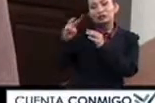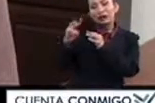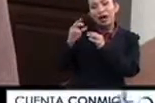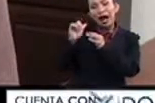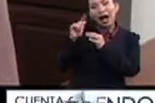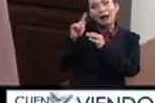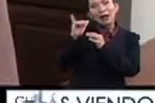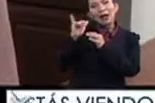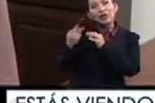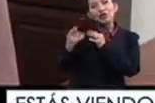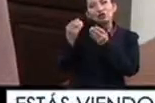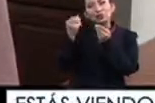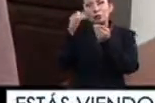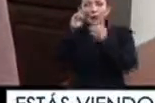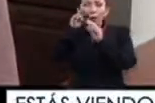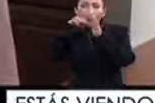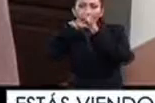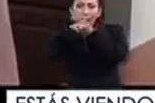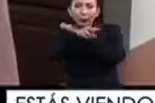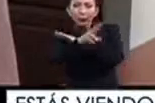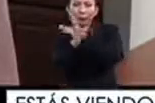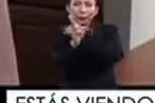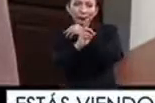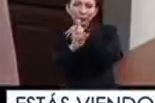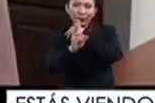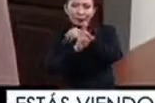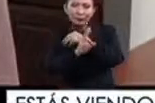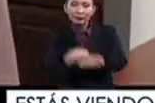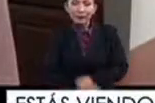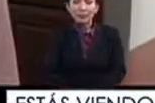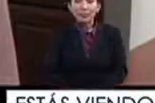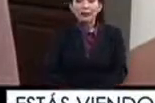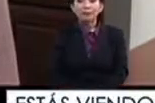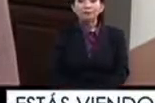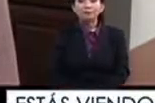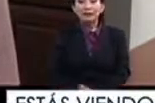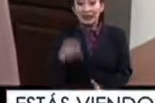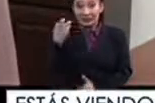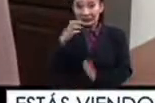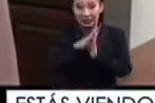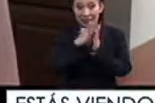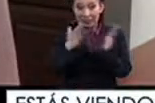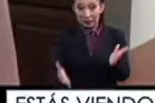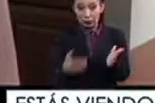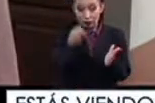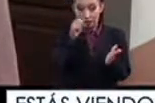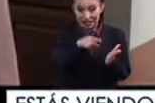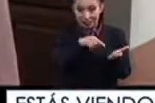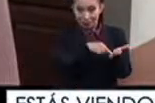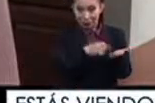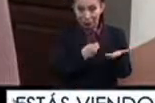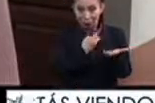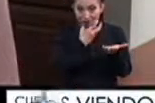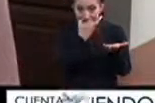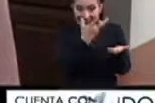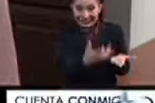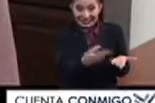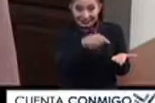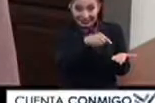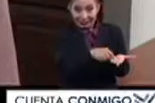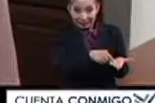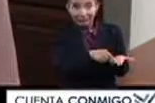ardientes, húmedos en su cristal estancia. En este libro, la